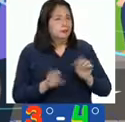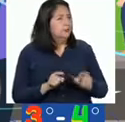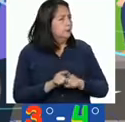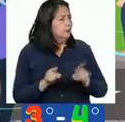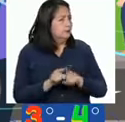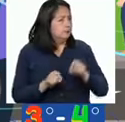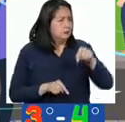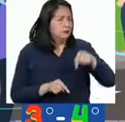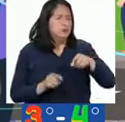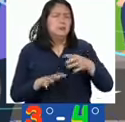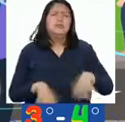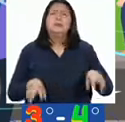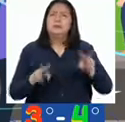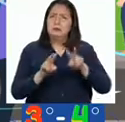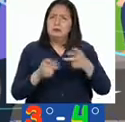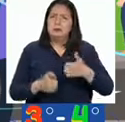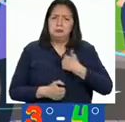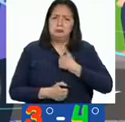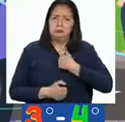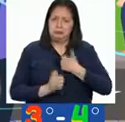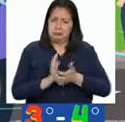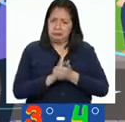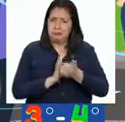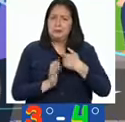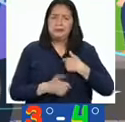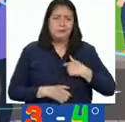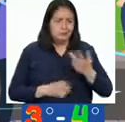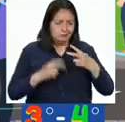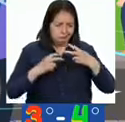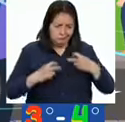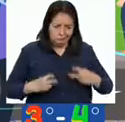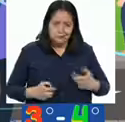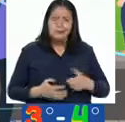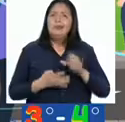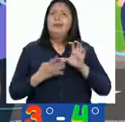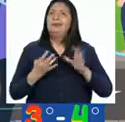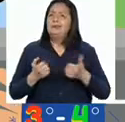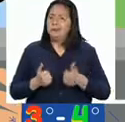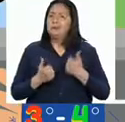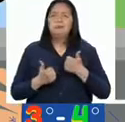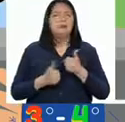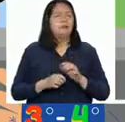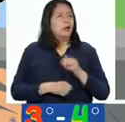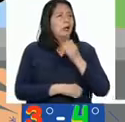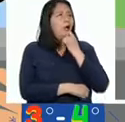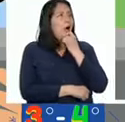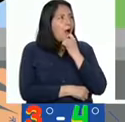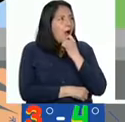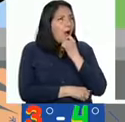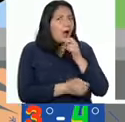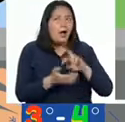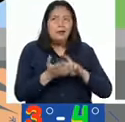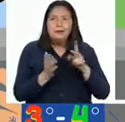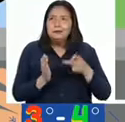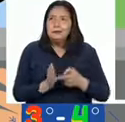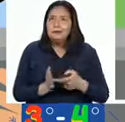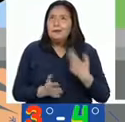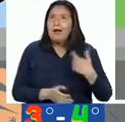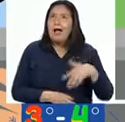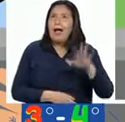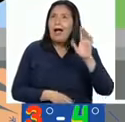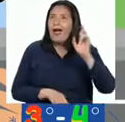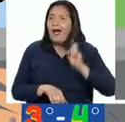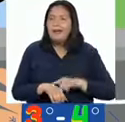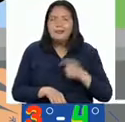aquí valoramos nuestras cualidades y apreciamos nuestras características. ¿Quieres decir que todo este tiempo